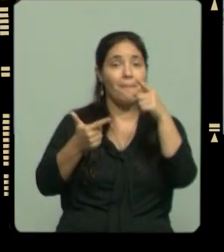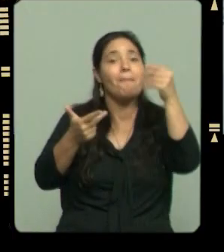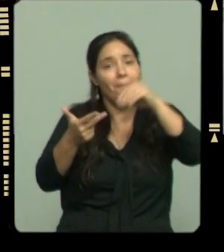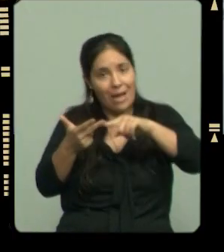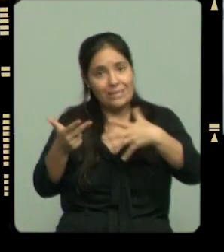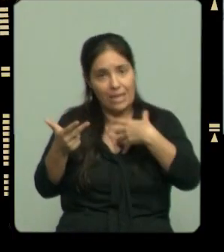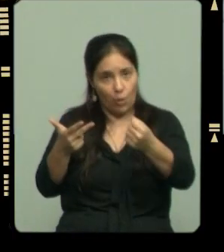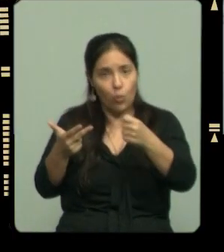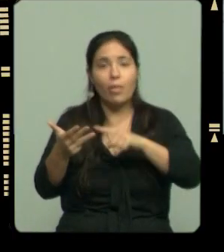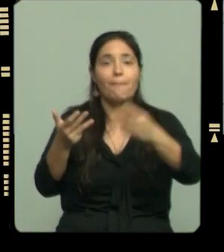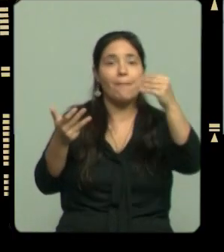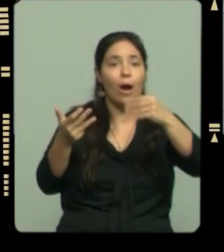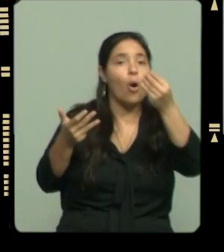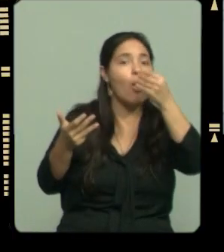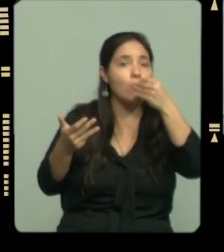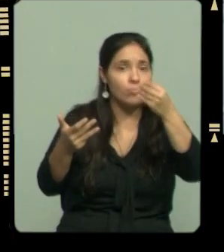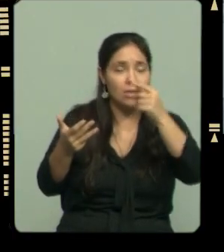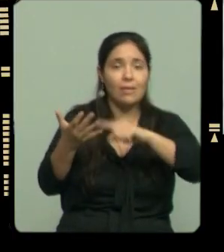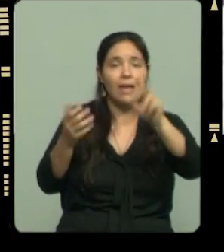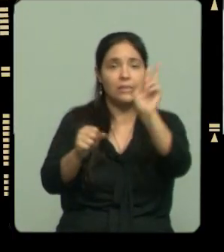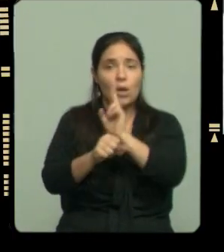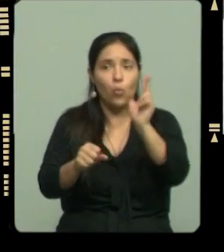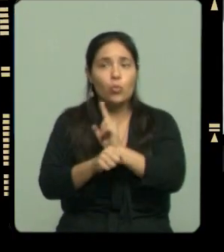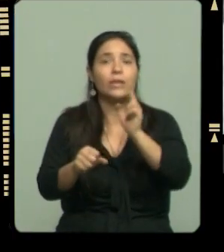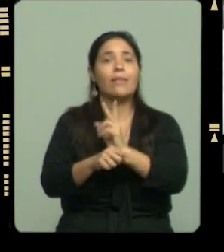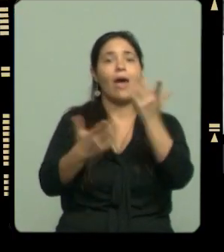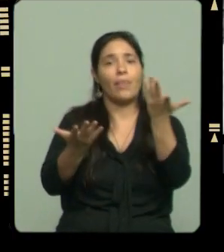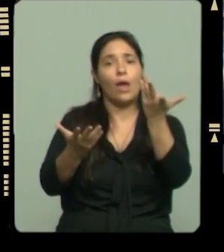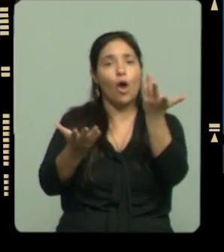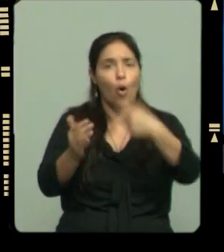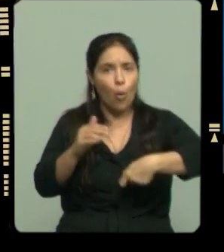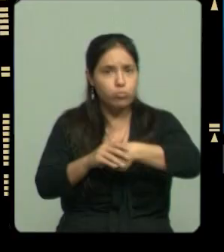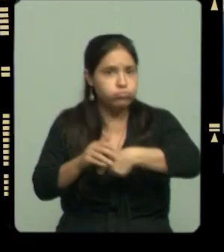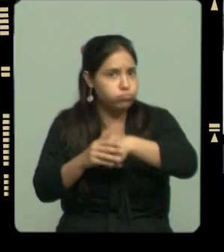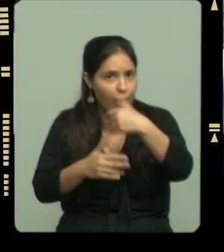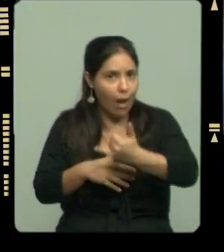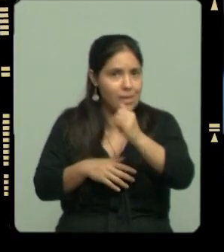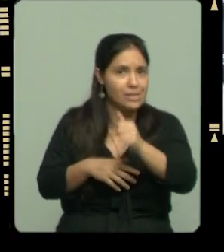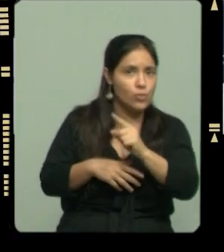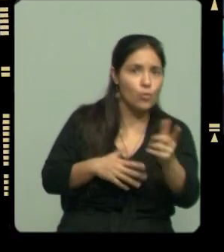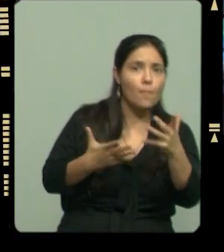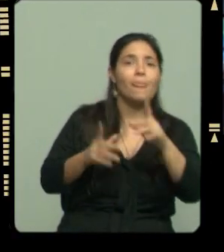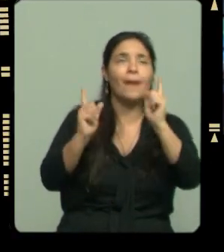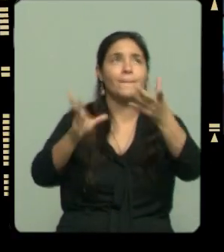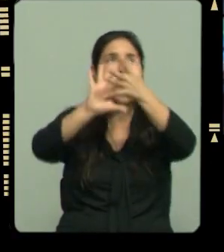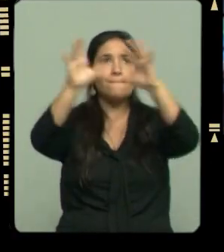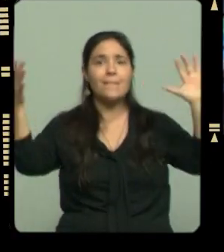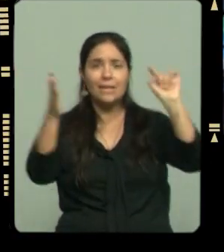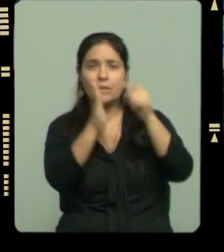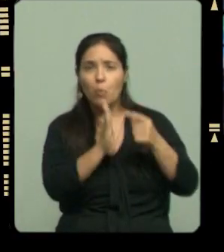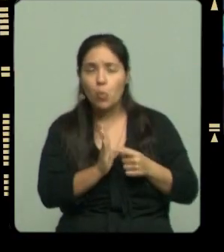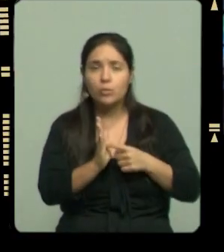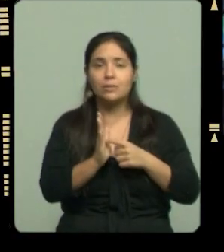salud se podía medir, la nutrición, la seguridad, la corrupción. Claro. Y aspectos